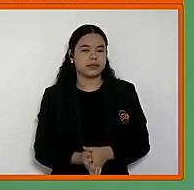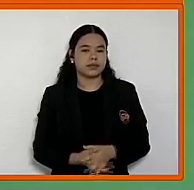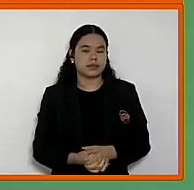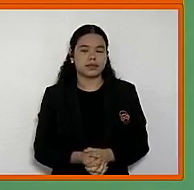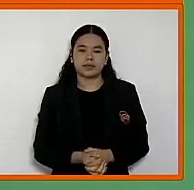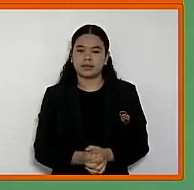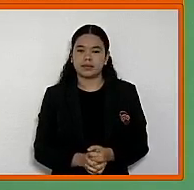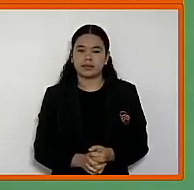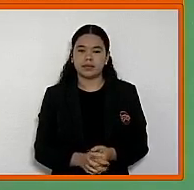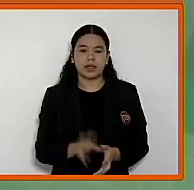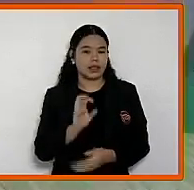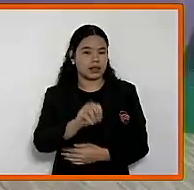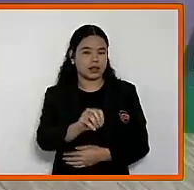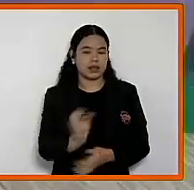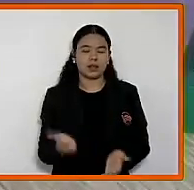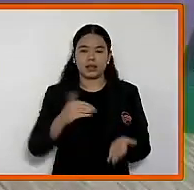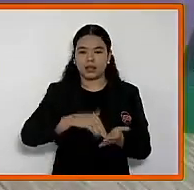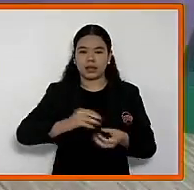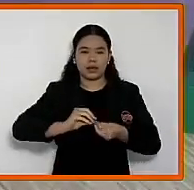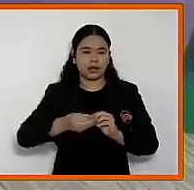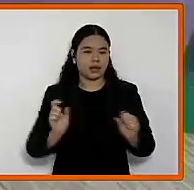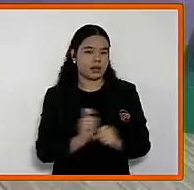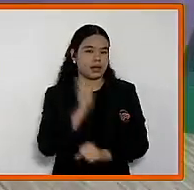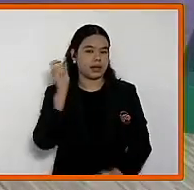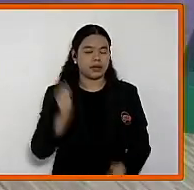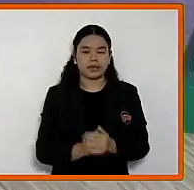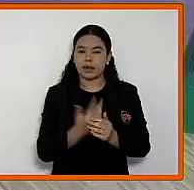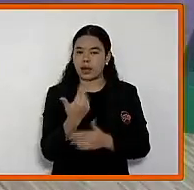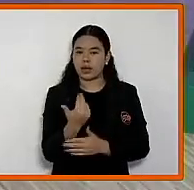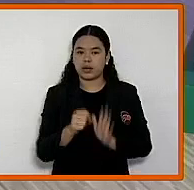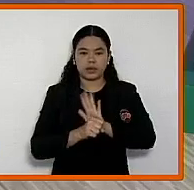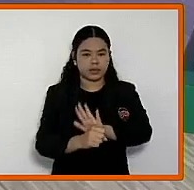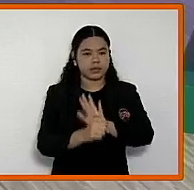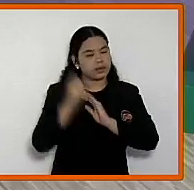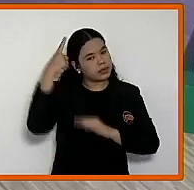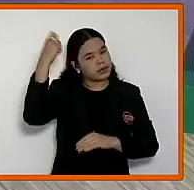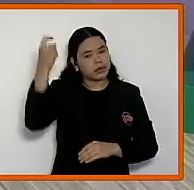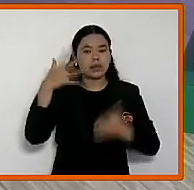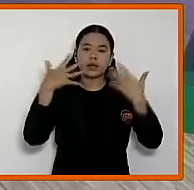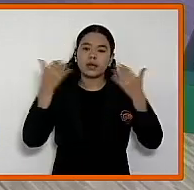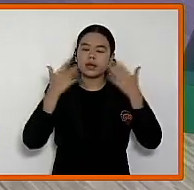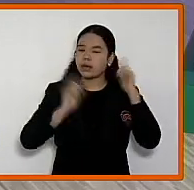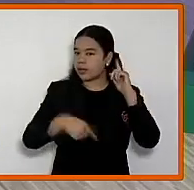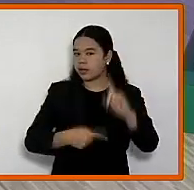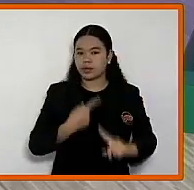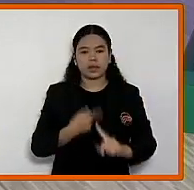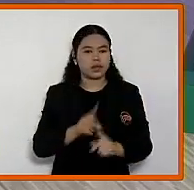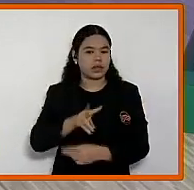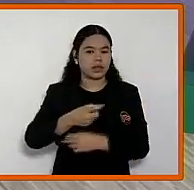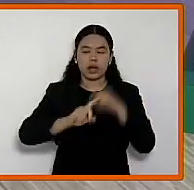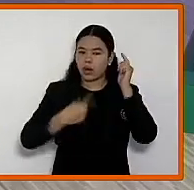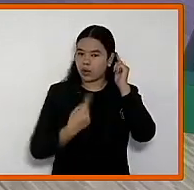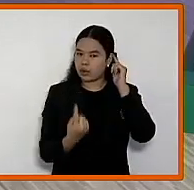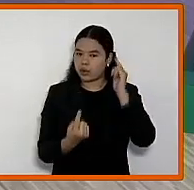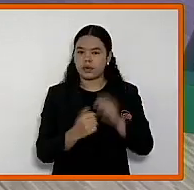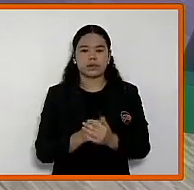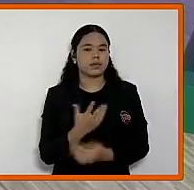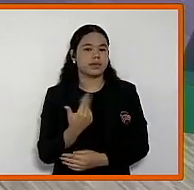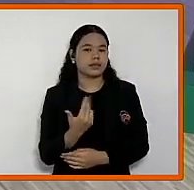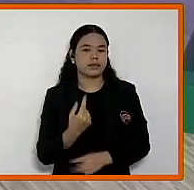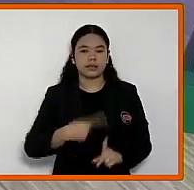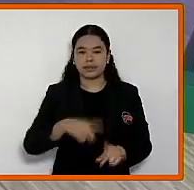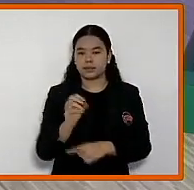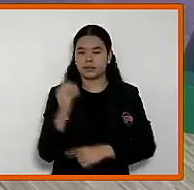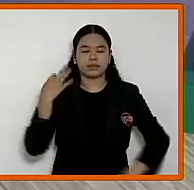Porque este es el 0, número favorecido para Diaria 13 con su símbolo de sueños gato. Para MultiX 2X, para más 1, 13 más